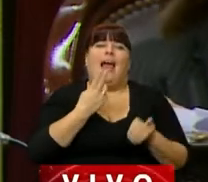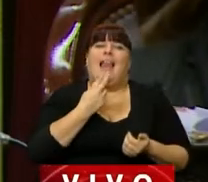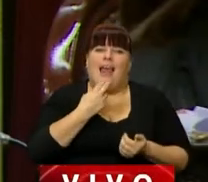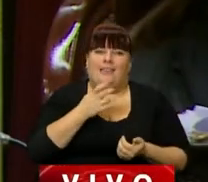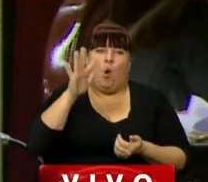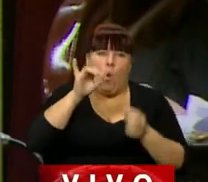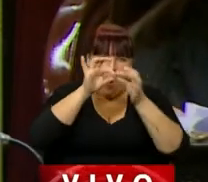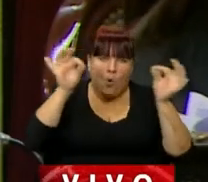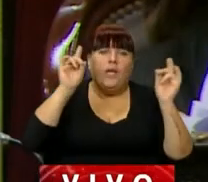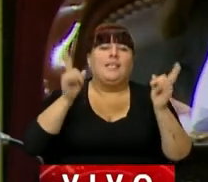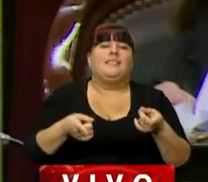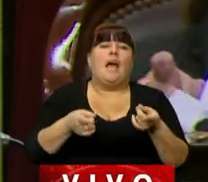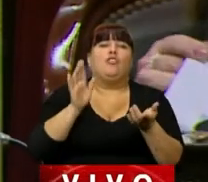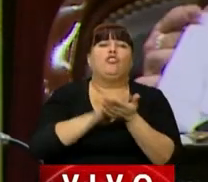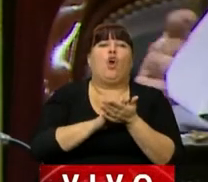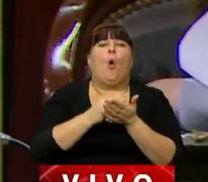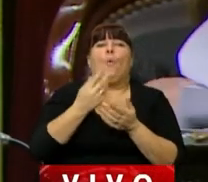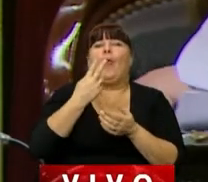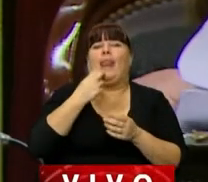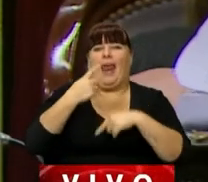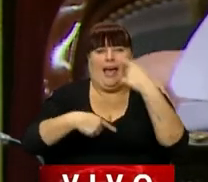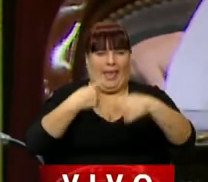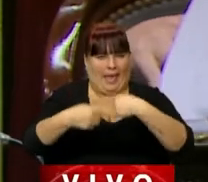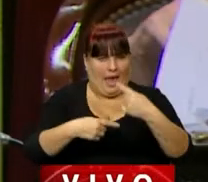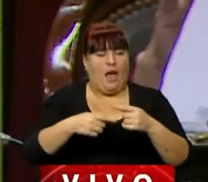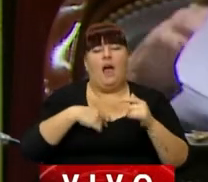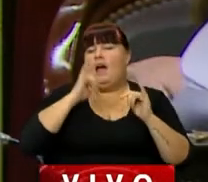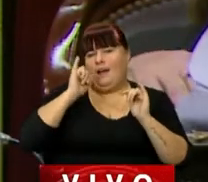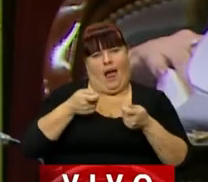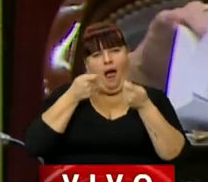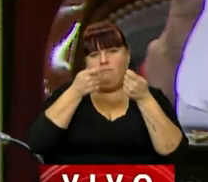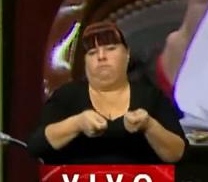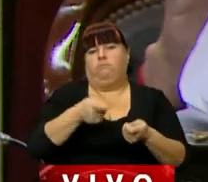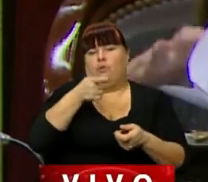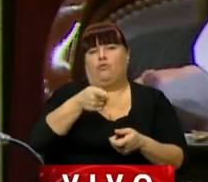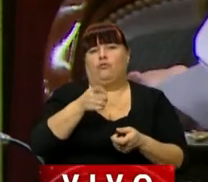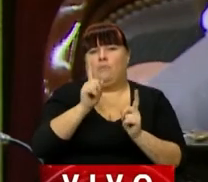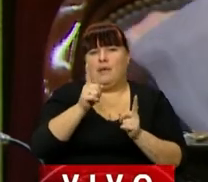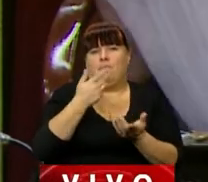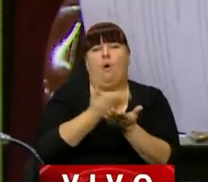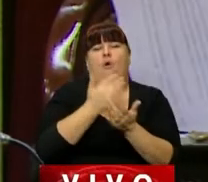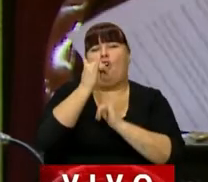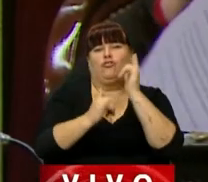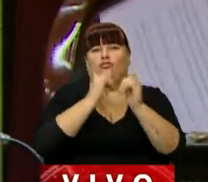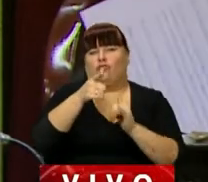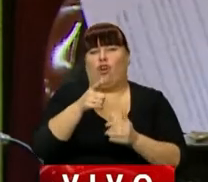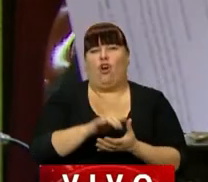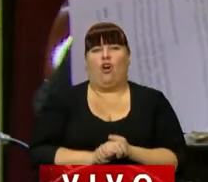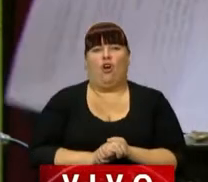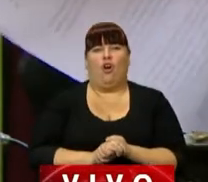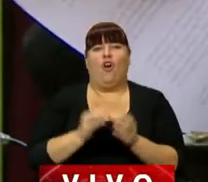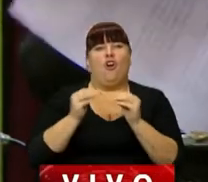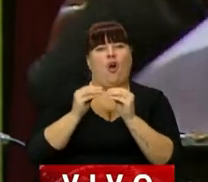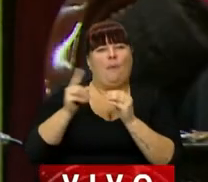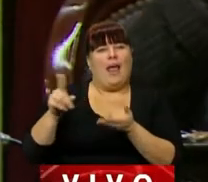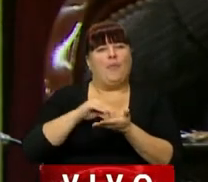eléctrica y también con el tema de energías renovables. Adhiero totalmente a lo que planteaba